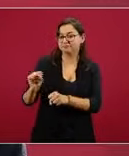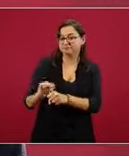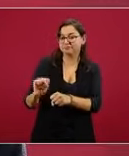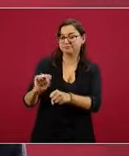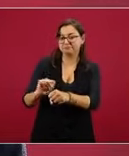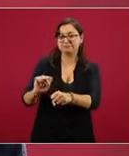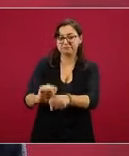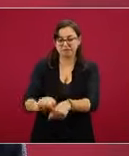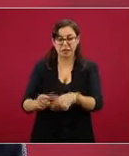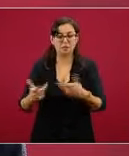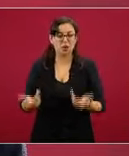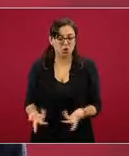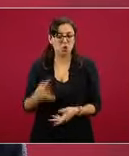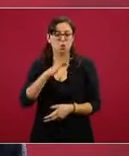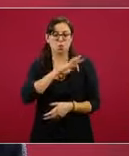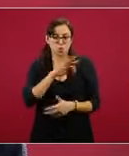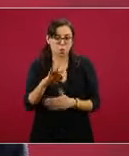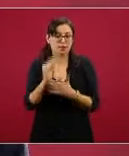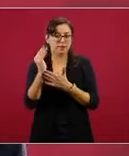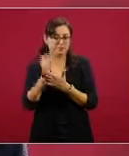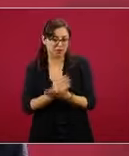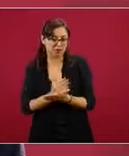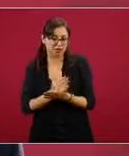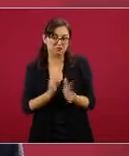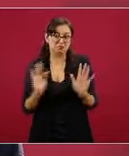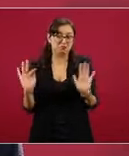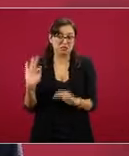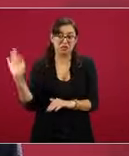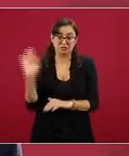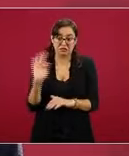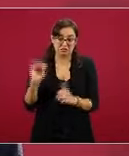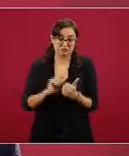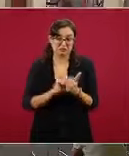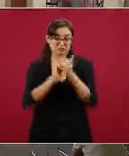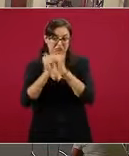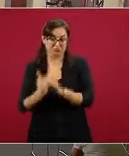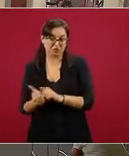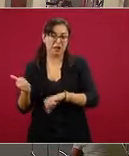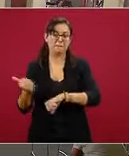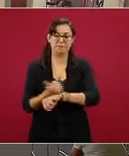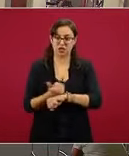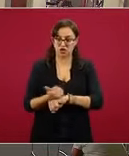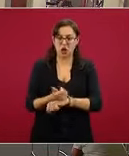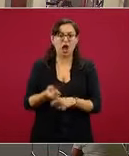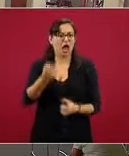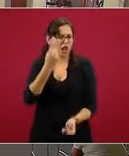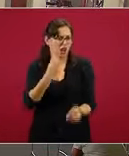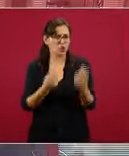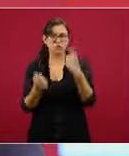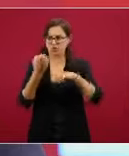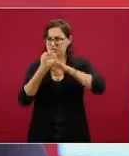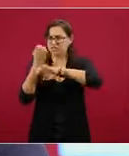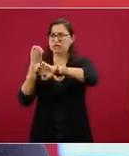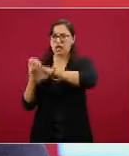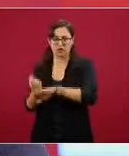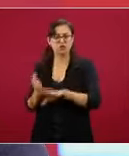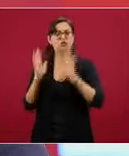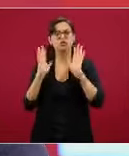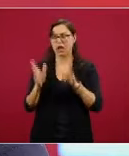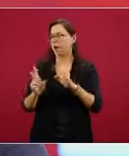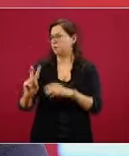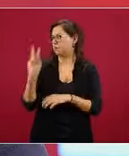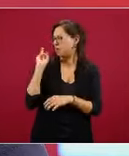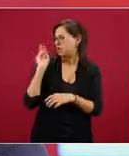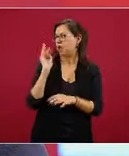los indicadores puedan disminuir y en algún momento puedan pasar a amarillo. Tenemos entidades que de hecho pasaron a amarillo ahora en